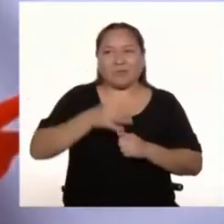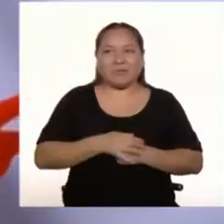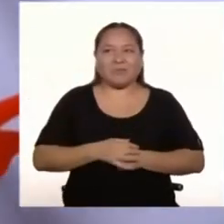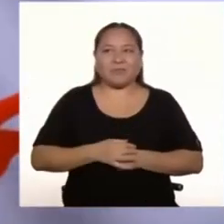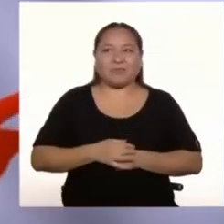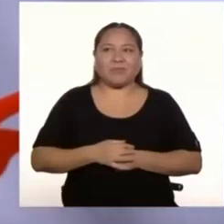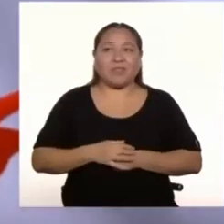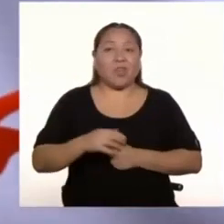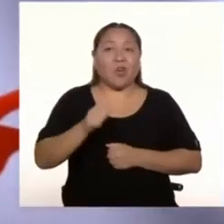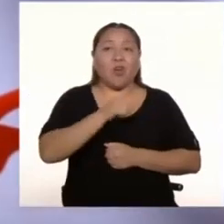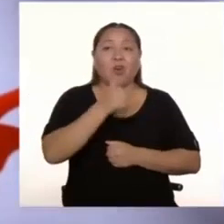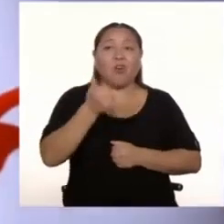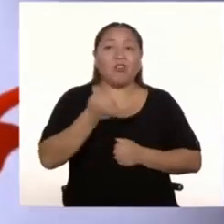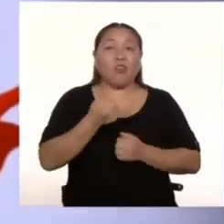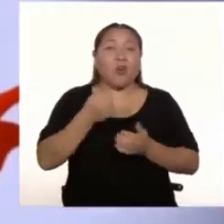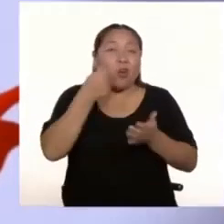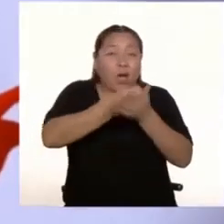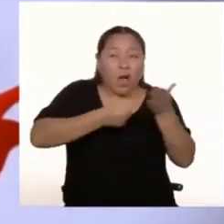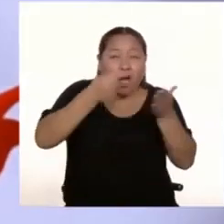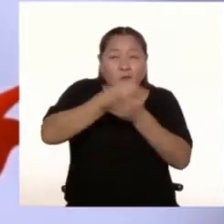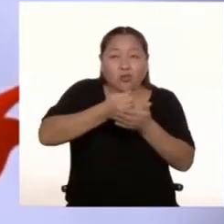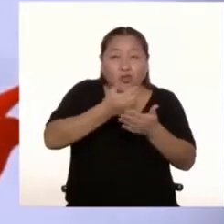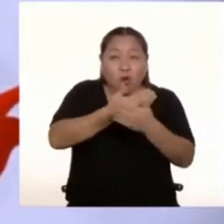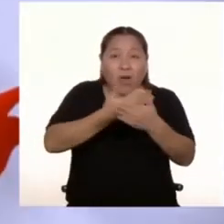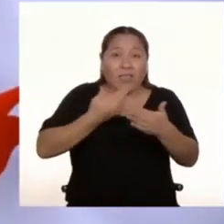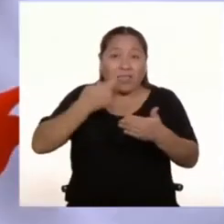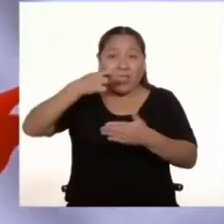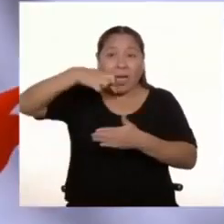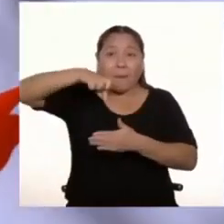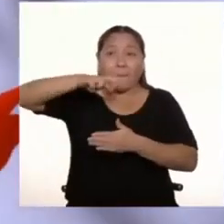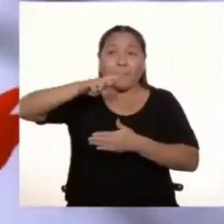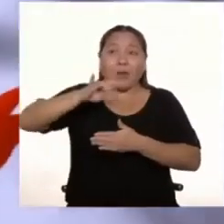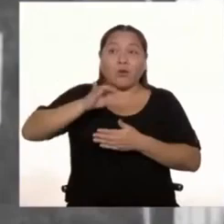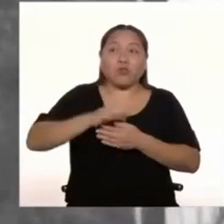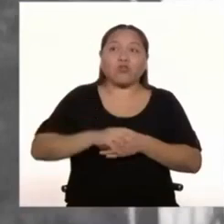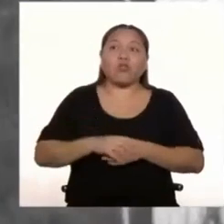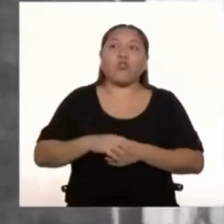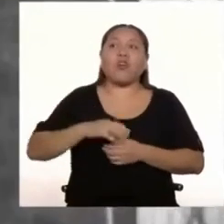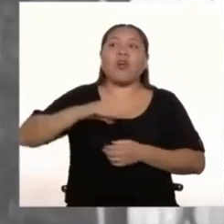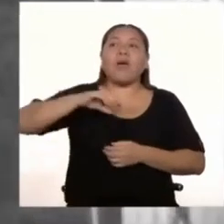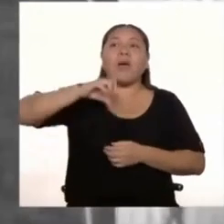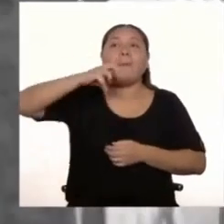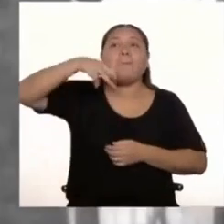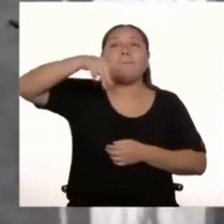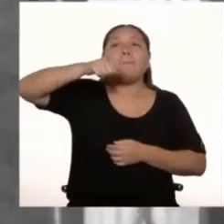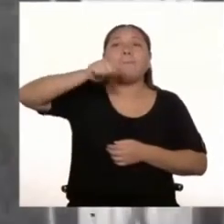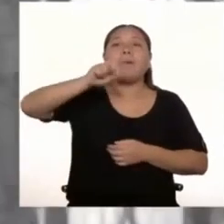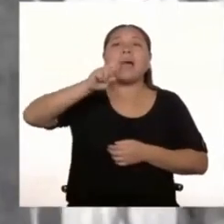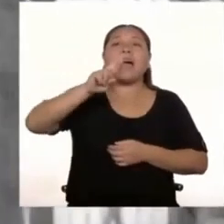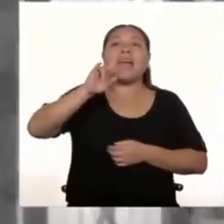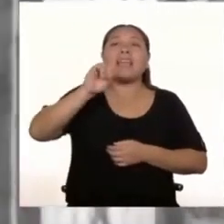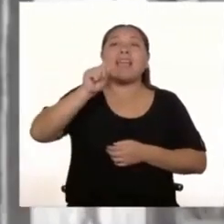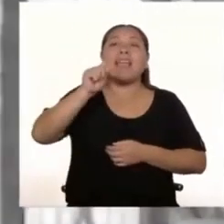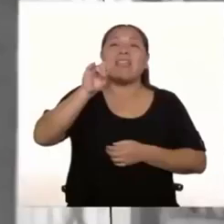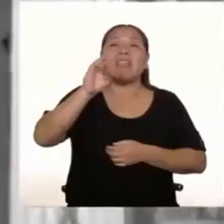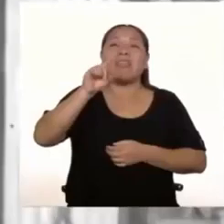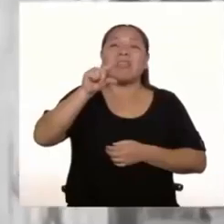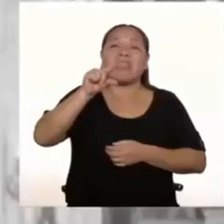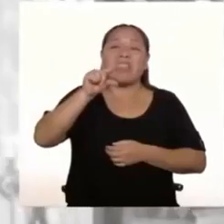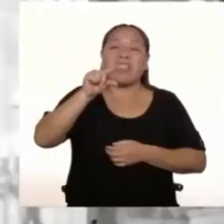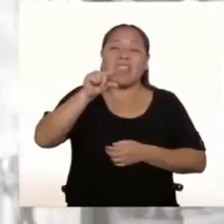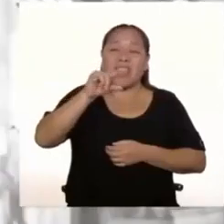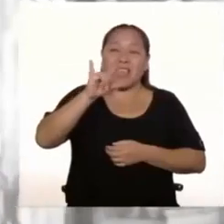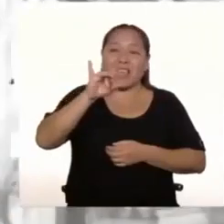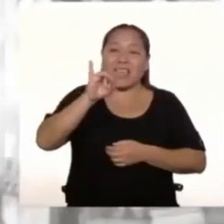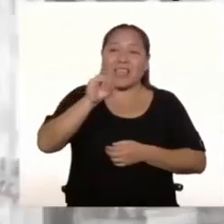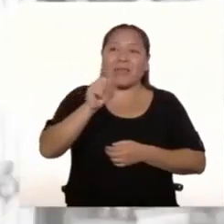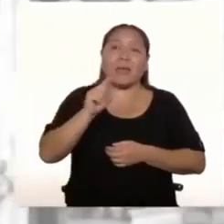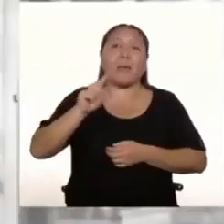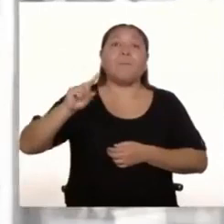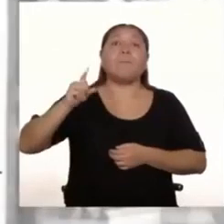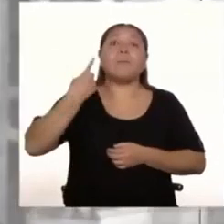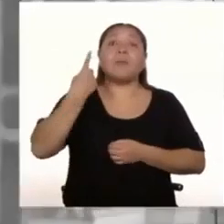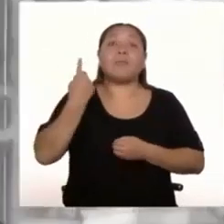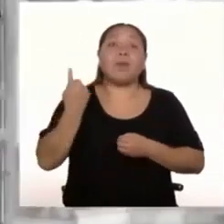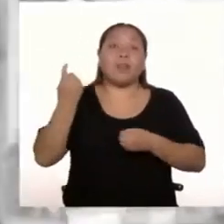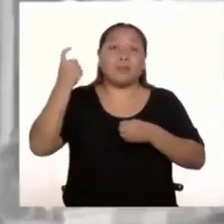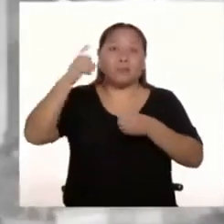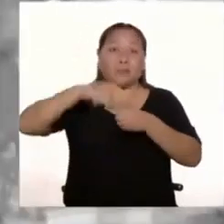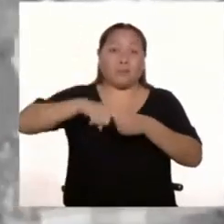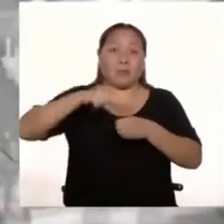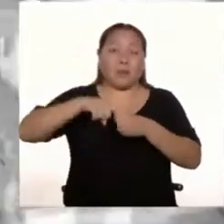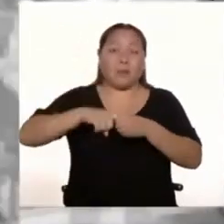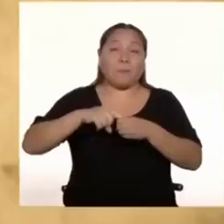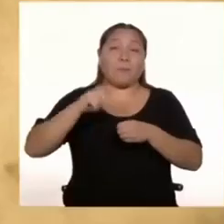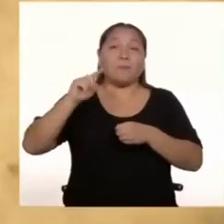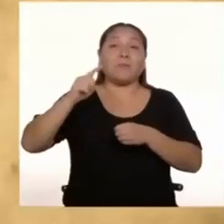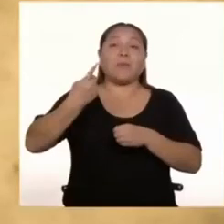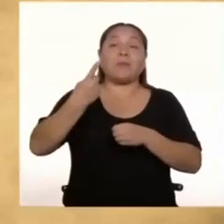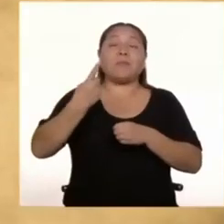Un precursor poco conocido es Francisco Javier Mariátegui. Él integró el primer Congreso Constituyente, fue ministro